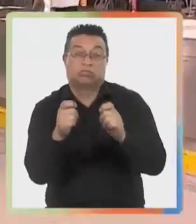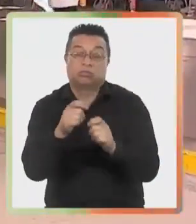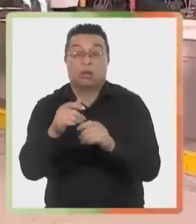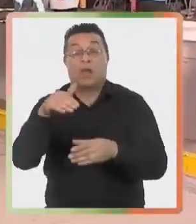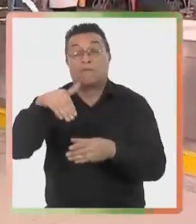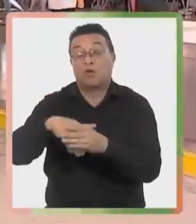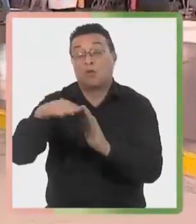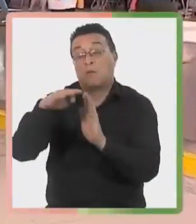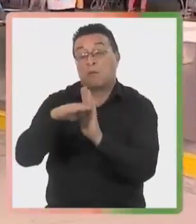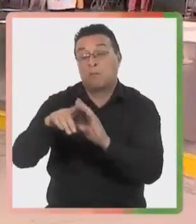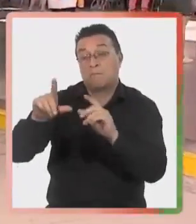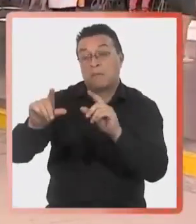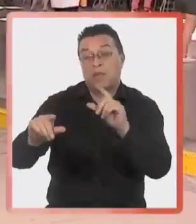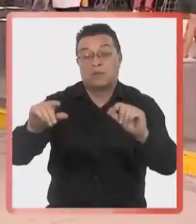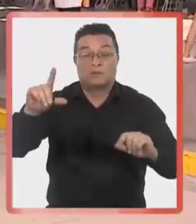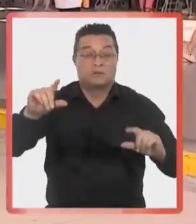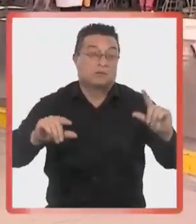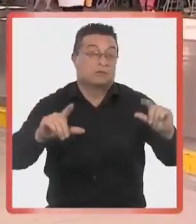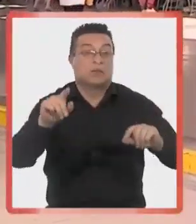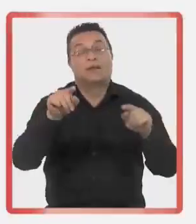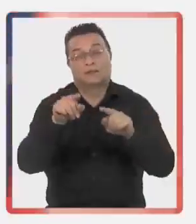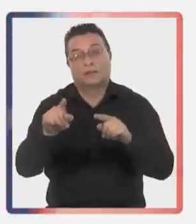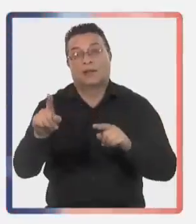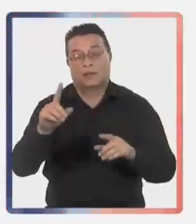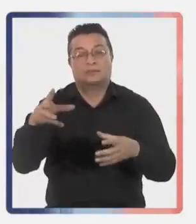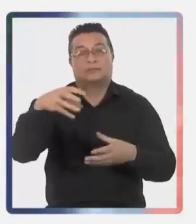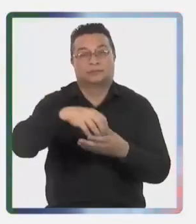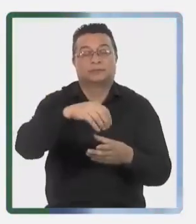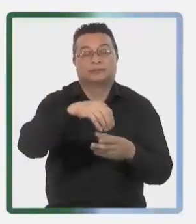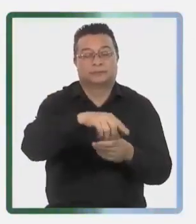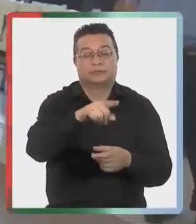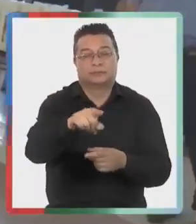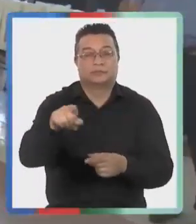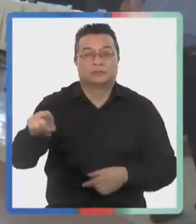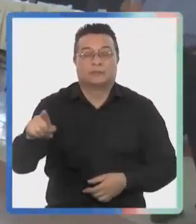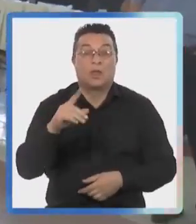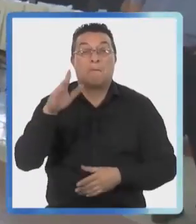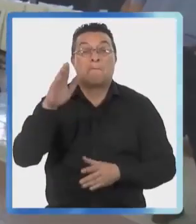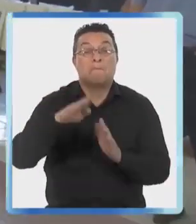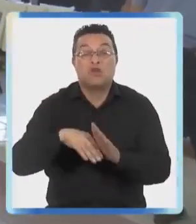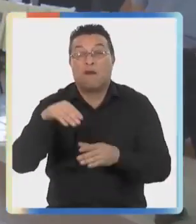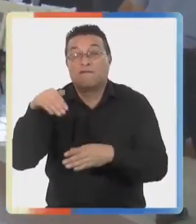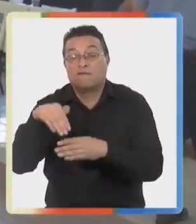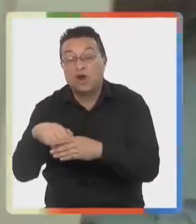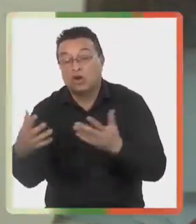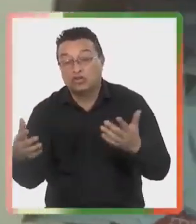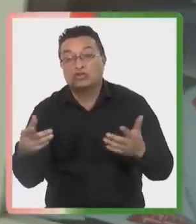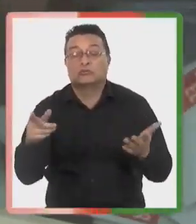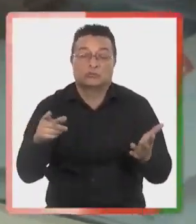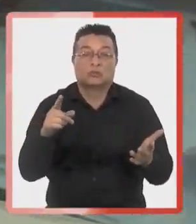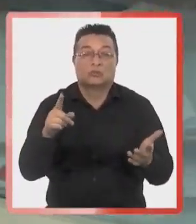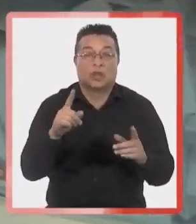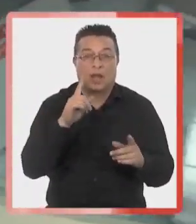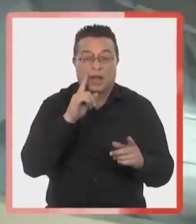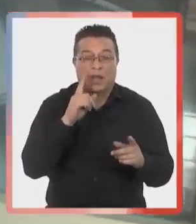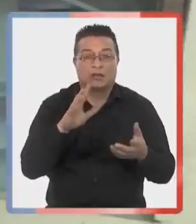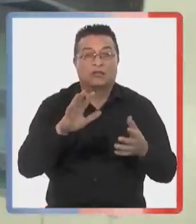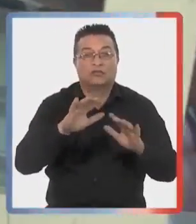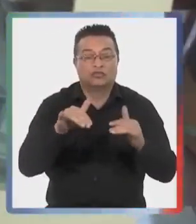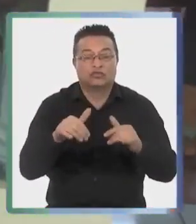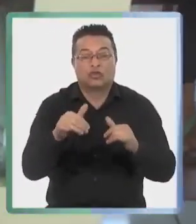lista menos votada, digamos, en las circunscripciones donde obtuvo menos votos y hay un